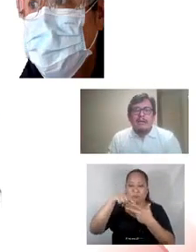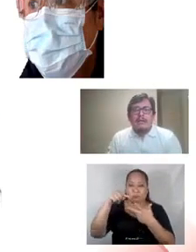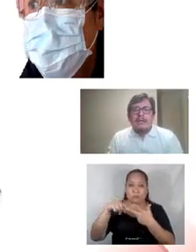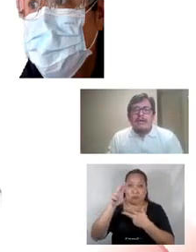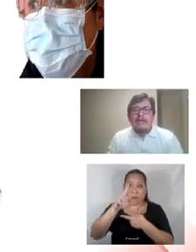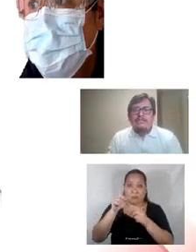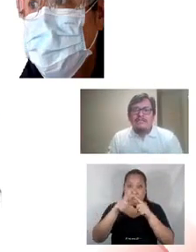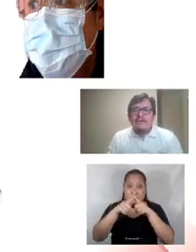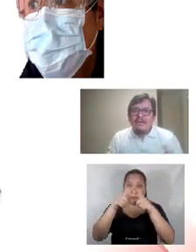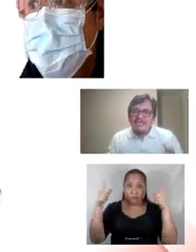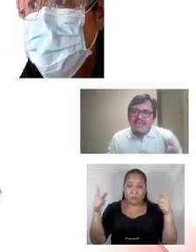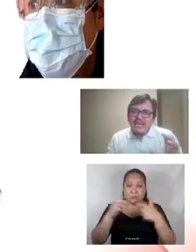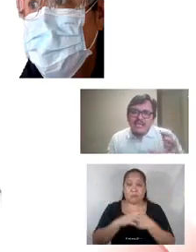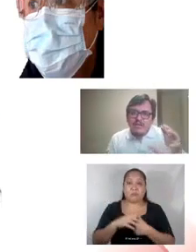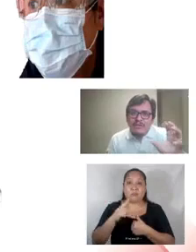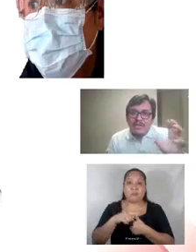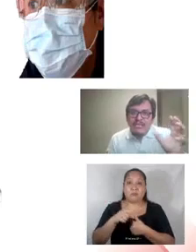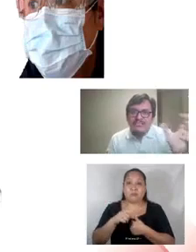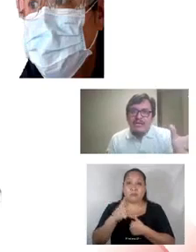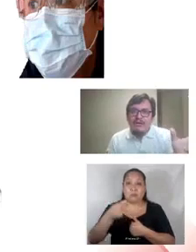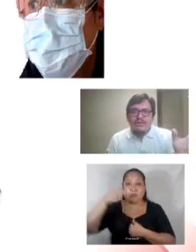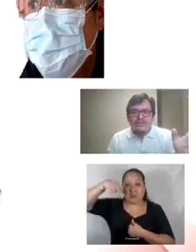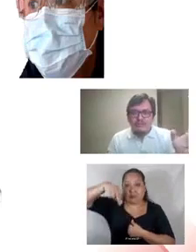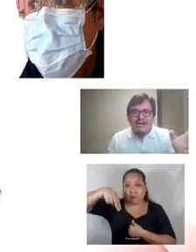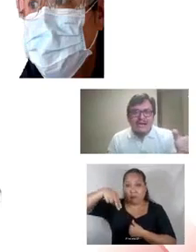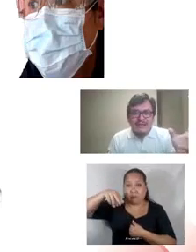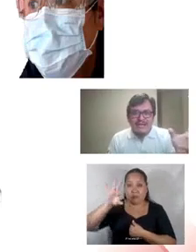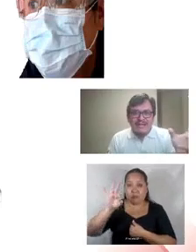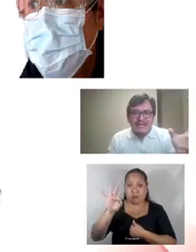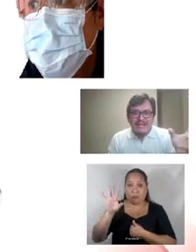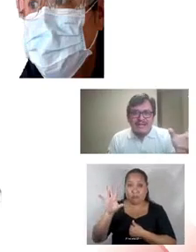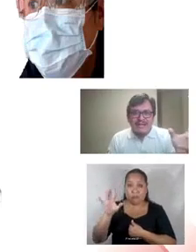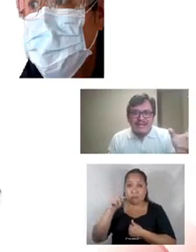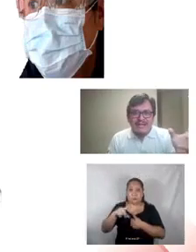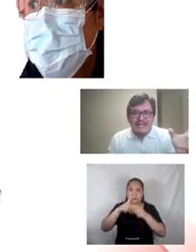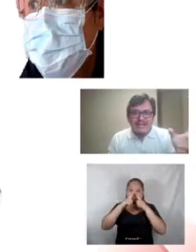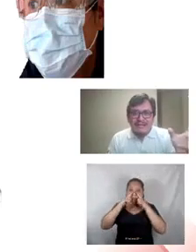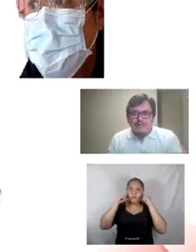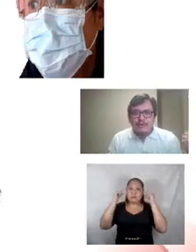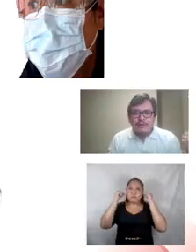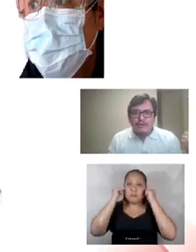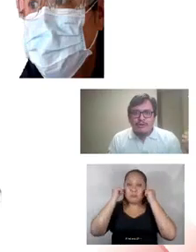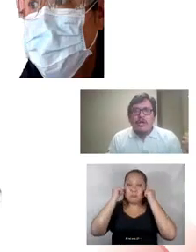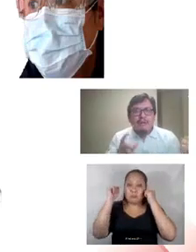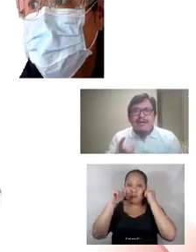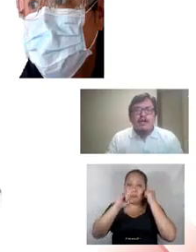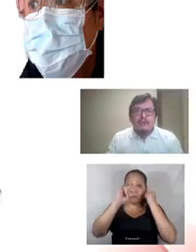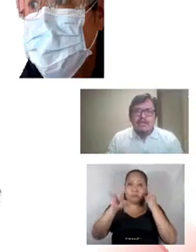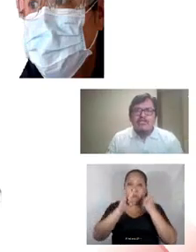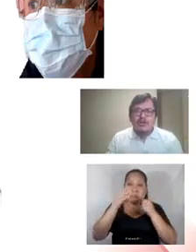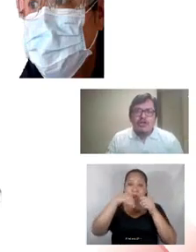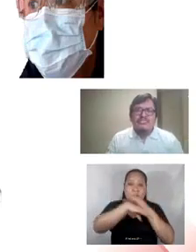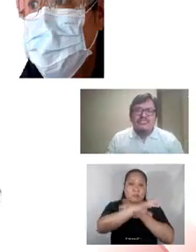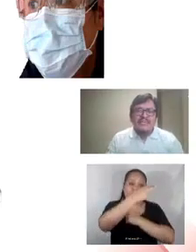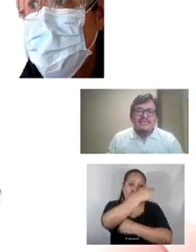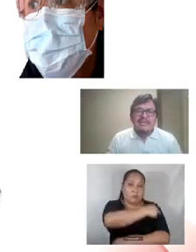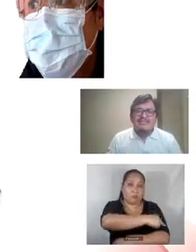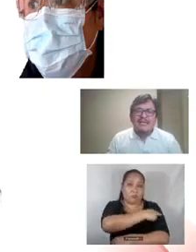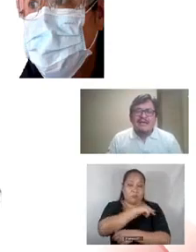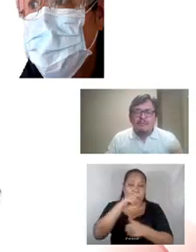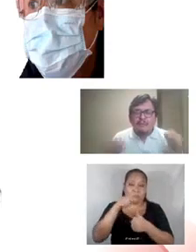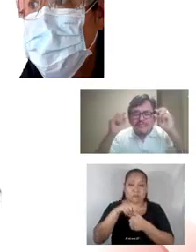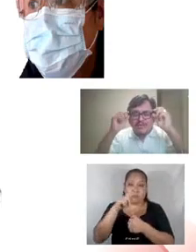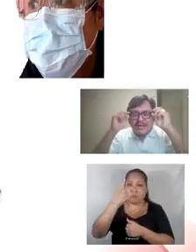grandes. Las llamadas N95, que son mascarillas de uso hospitalario. La